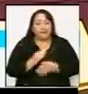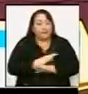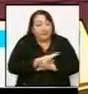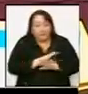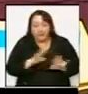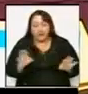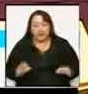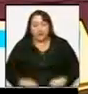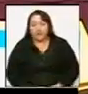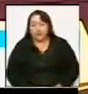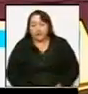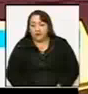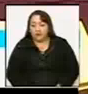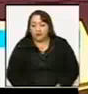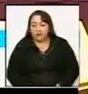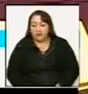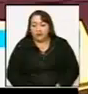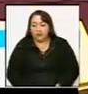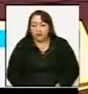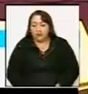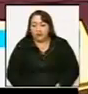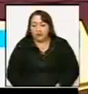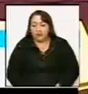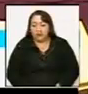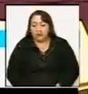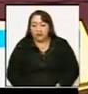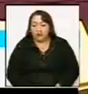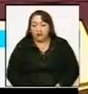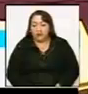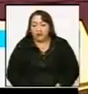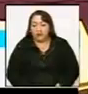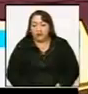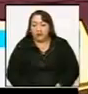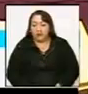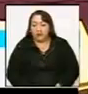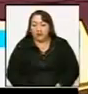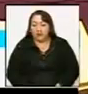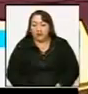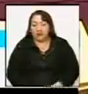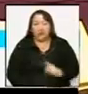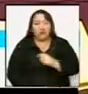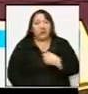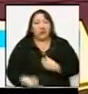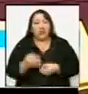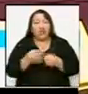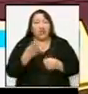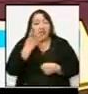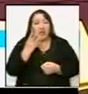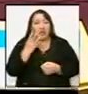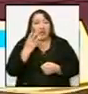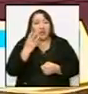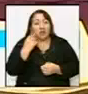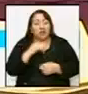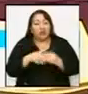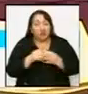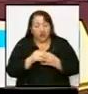burocracia, absolutamente nada. Es más, se dispone que no debe tener costo, porque la experiencia, no sé si de todos, pero de la mayoría